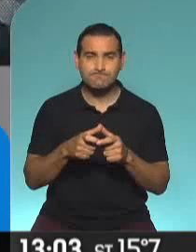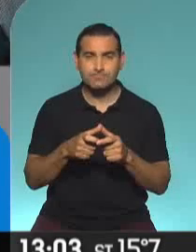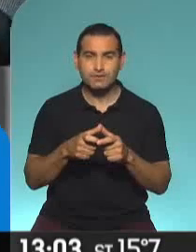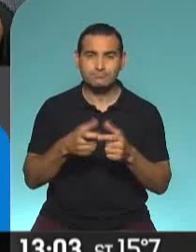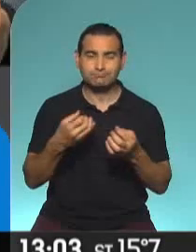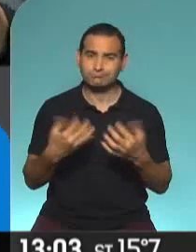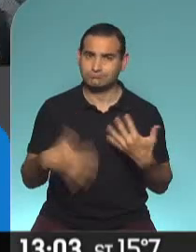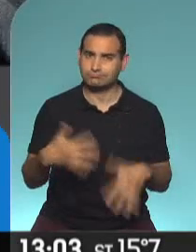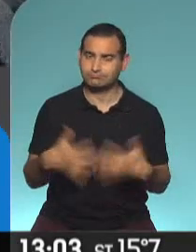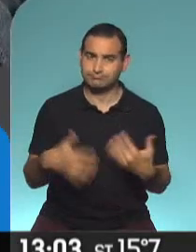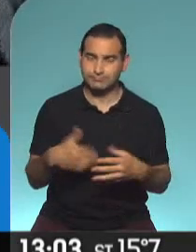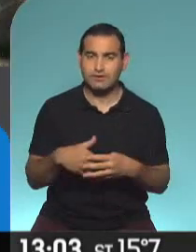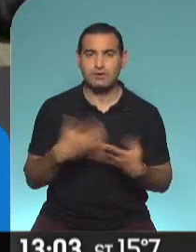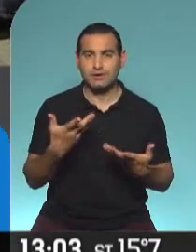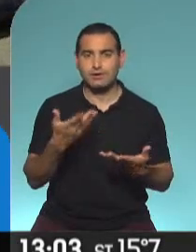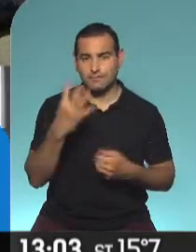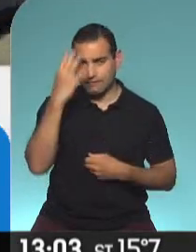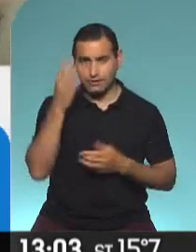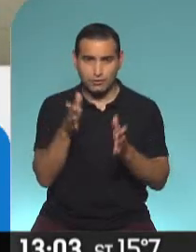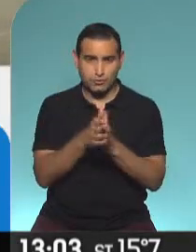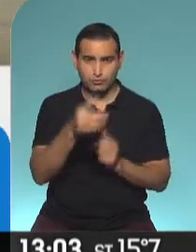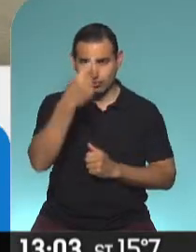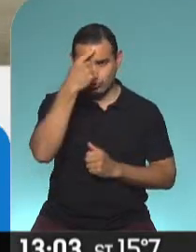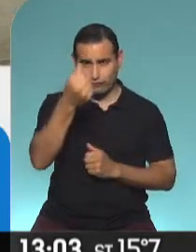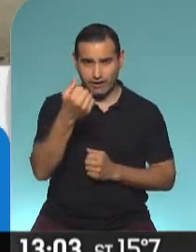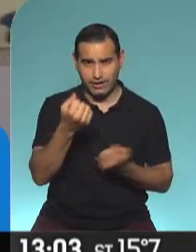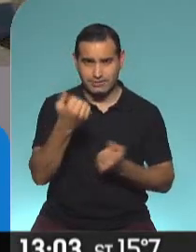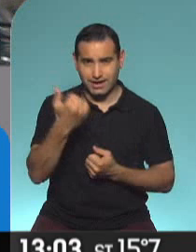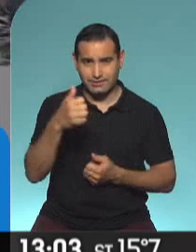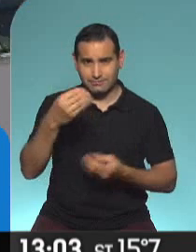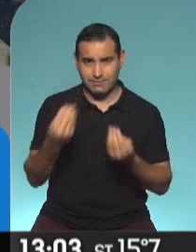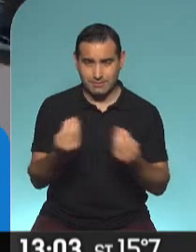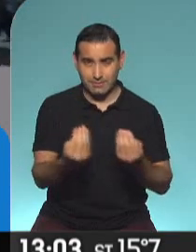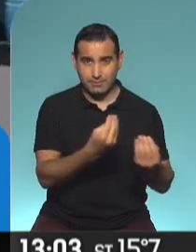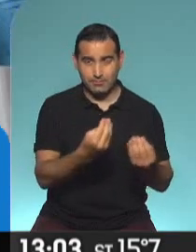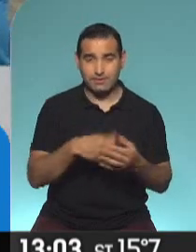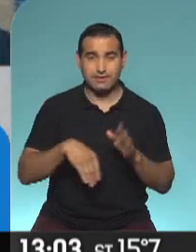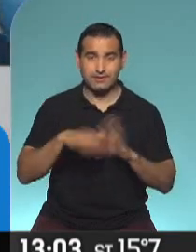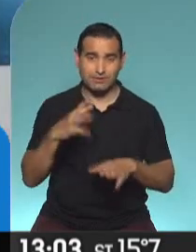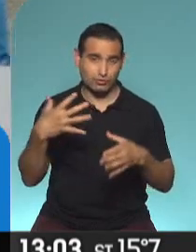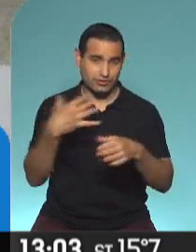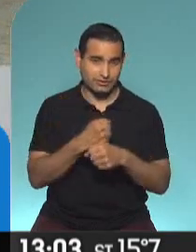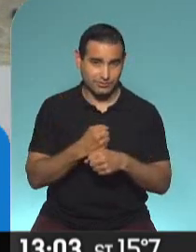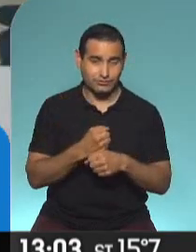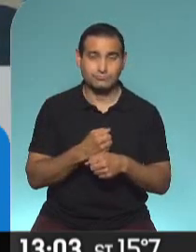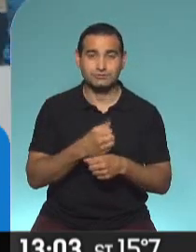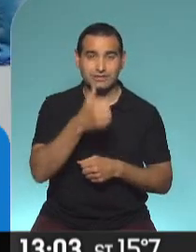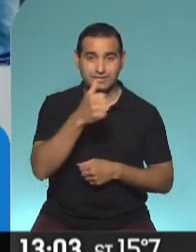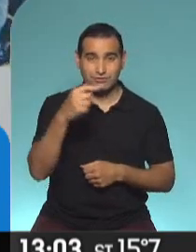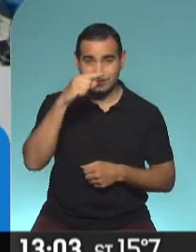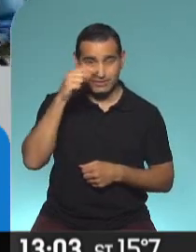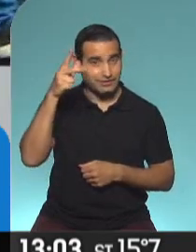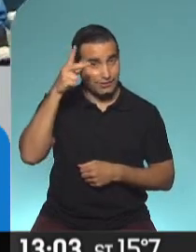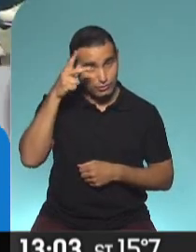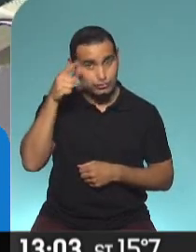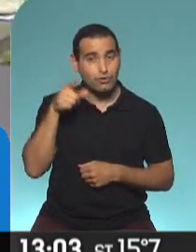bastante, podríamos decir, vertiginosa que tuvo con parte de los choferes de muchas de las líneas, sobre todo de esta línea 378, pudo saber y